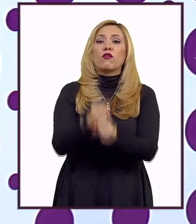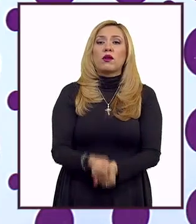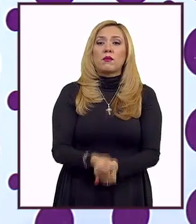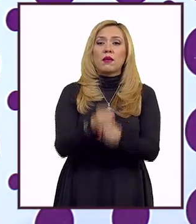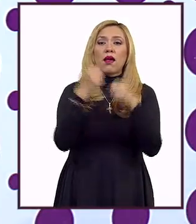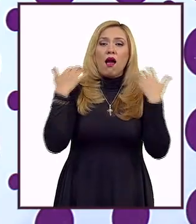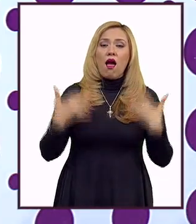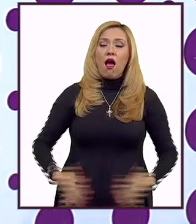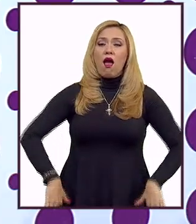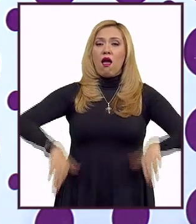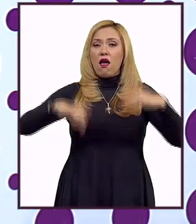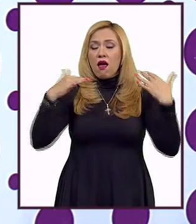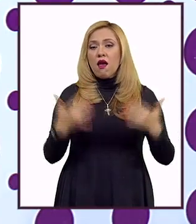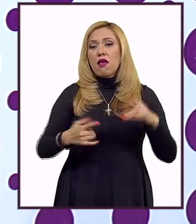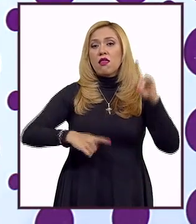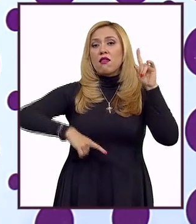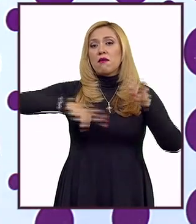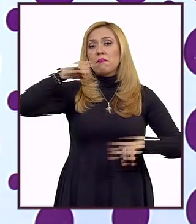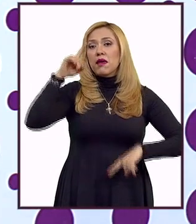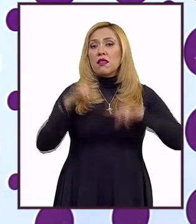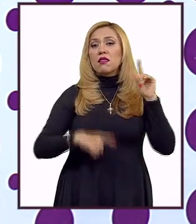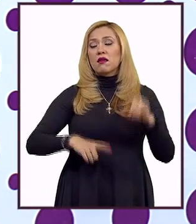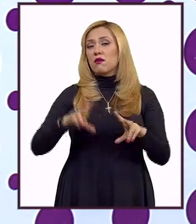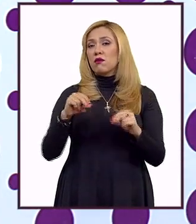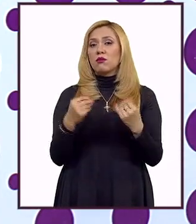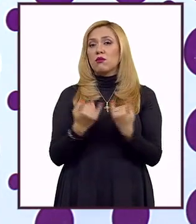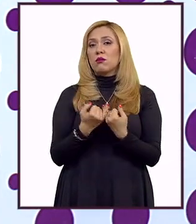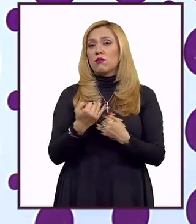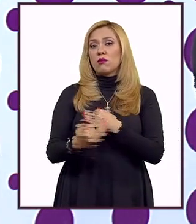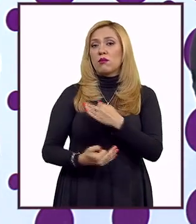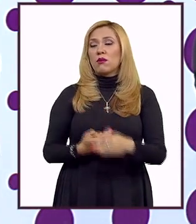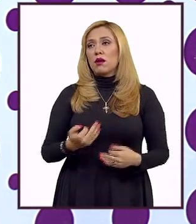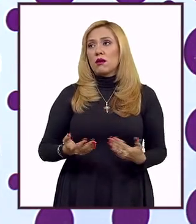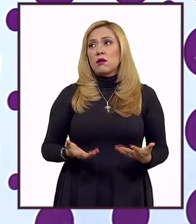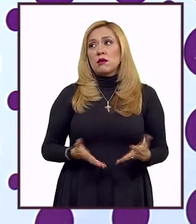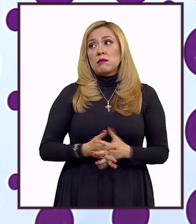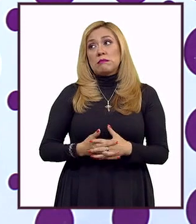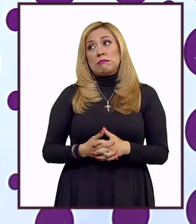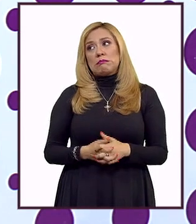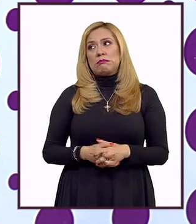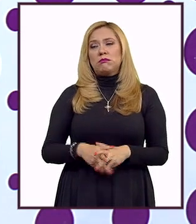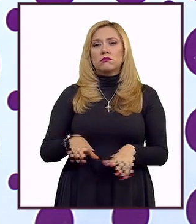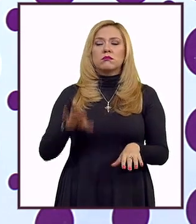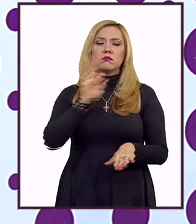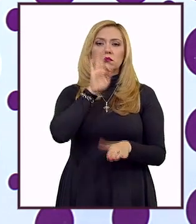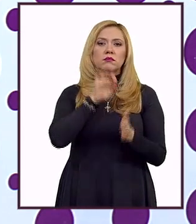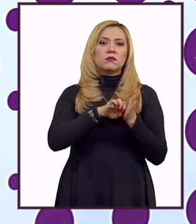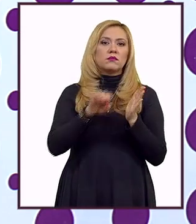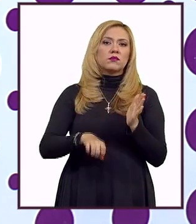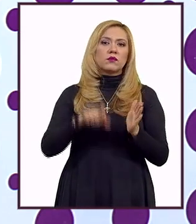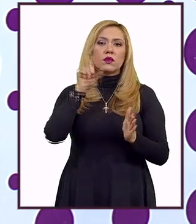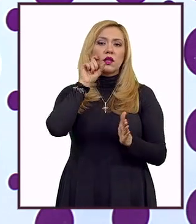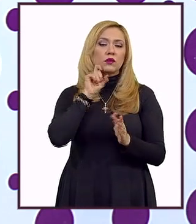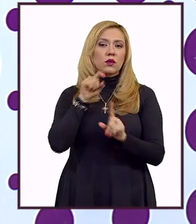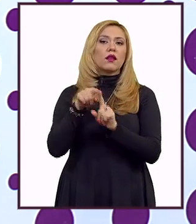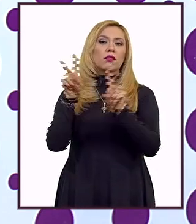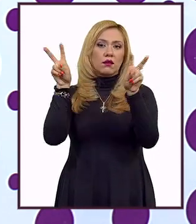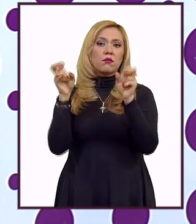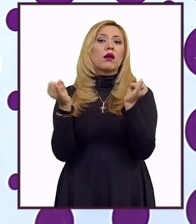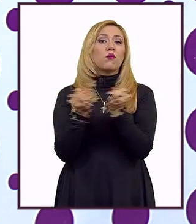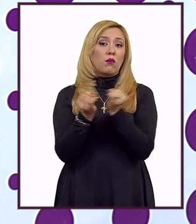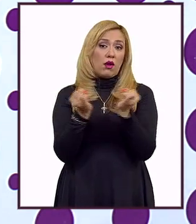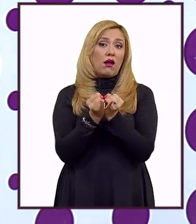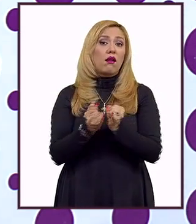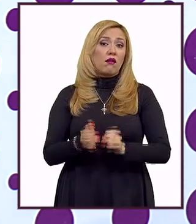la víctima sienta también, cómo se reporta esa intensidad y sufrimiento. Ahorita en materia sexual, de violencia sexual, podemos hacer énfasis también en ese sentido,